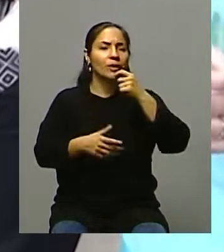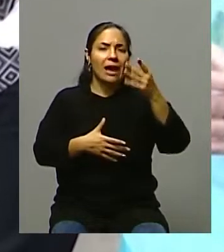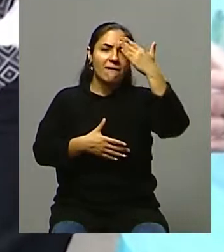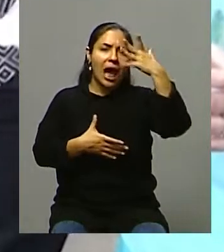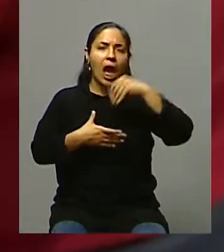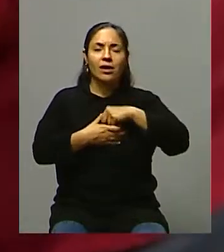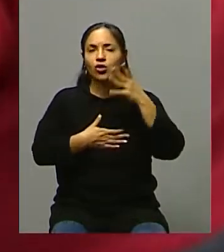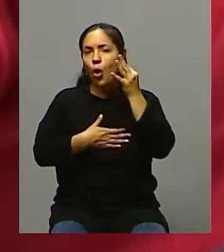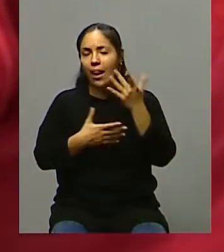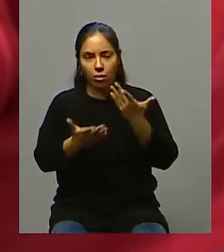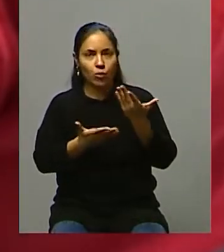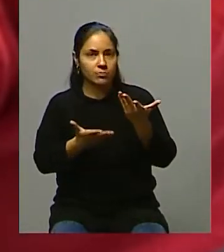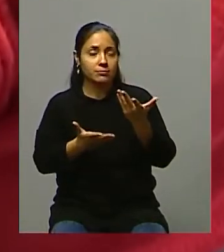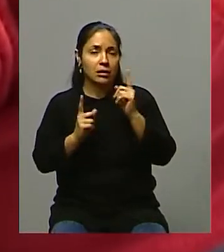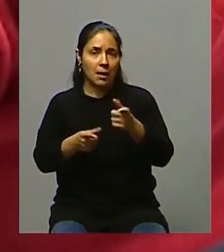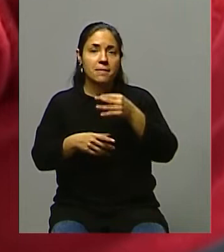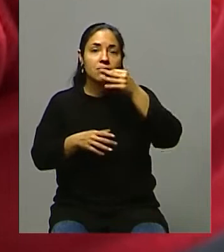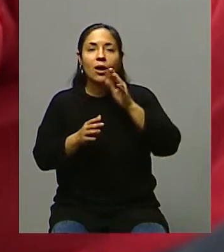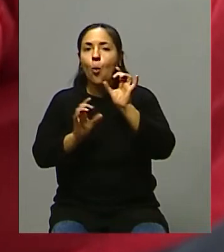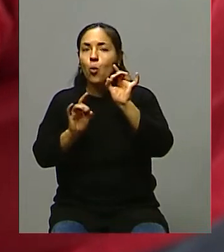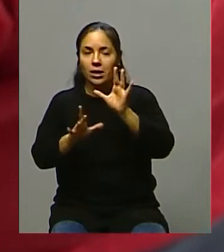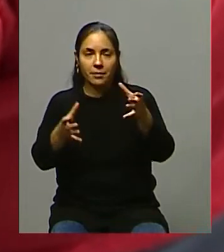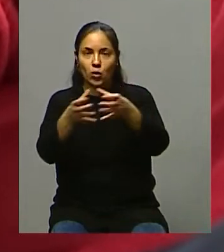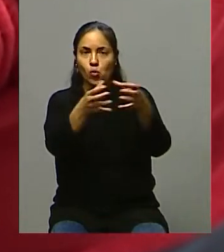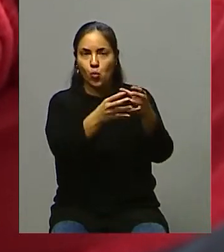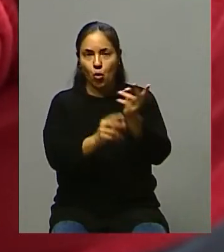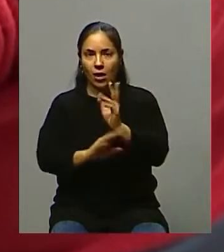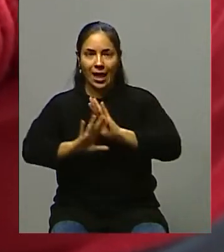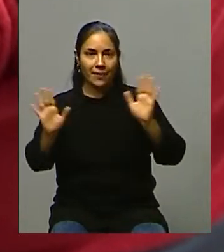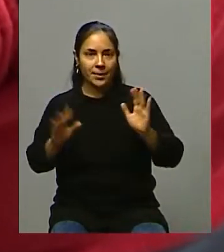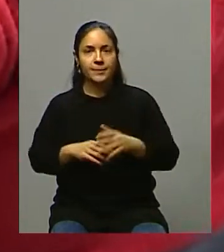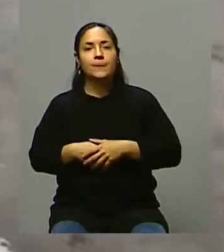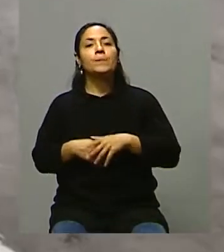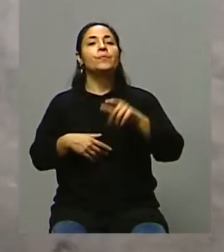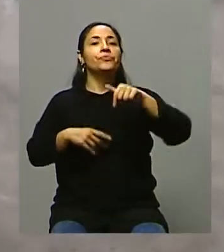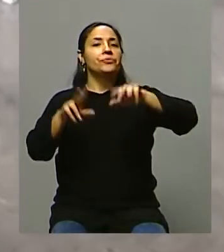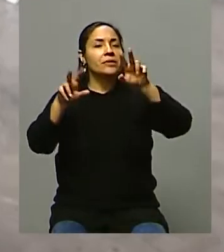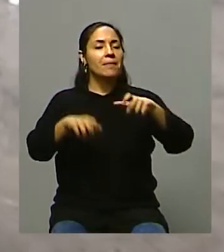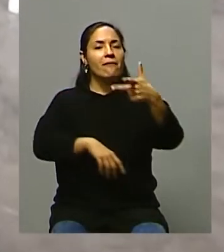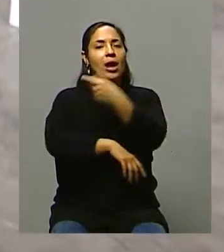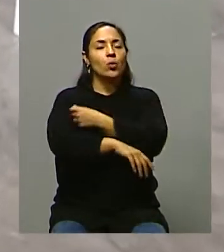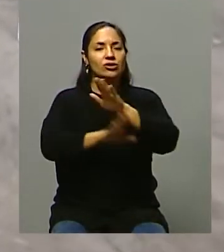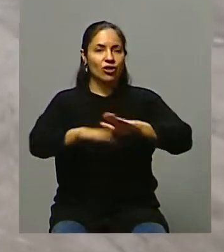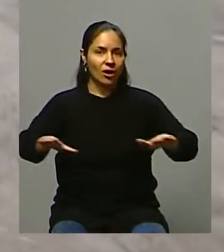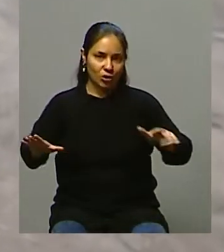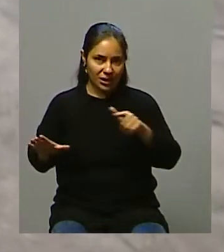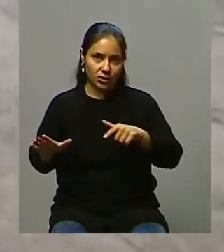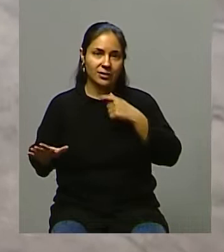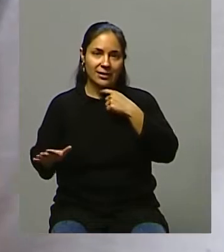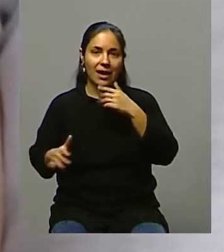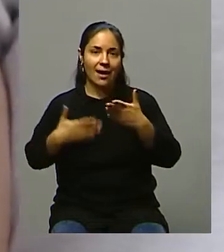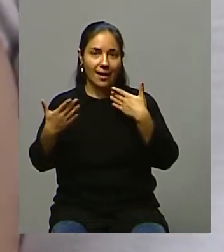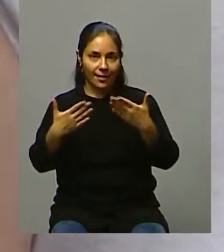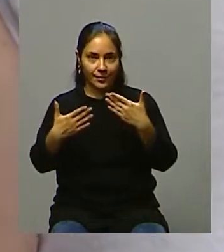Y enfermedad grave. Exactamente. Bueno, quiero quedarme un poquito en el tema de vacunación pediátrica, sobre todo porque seguimos